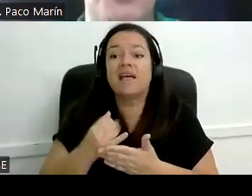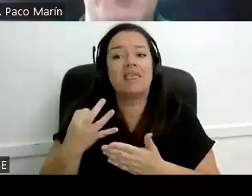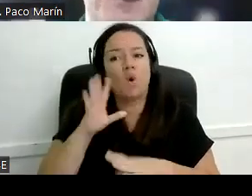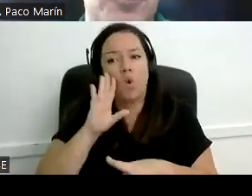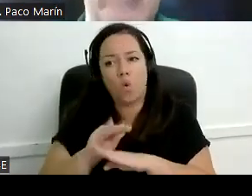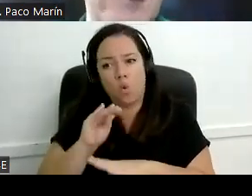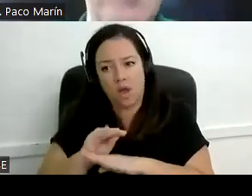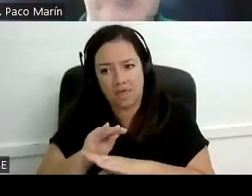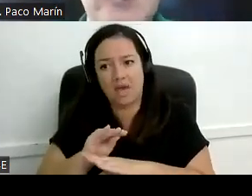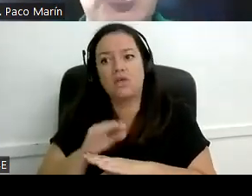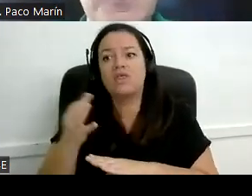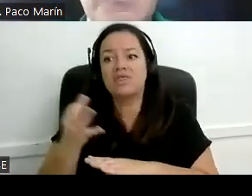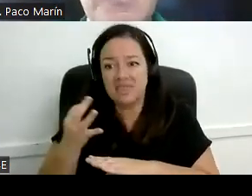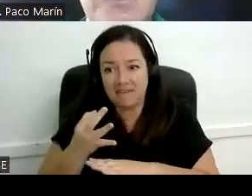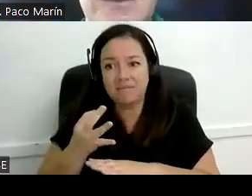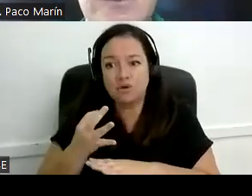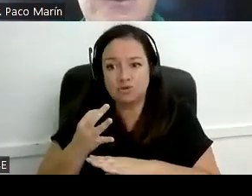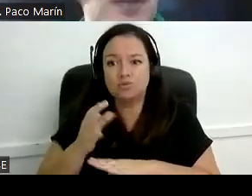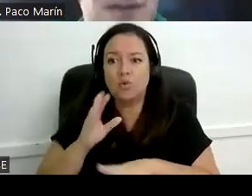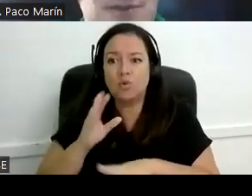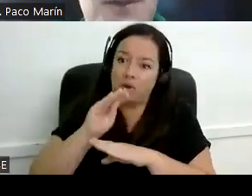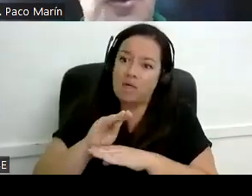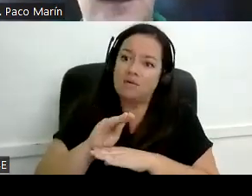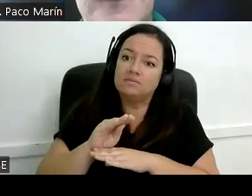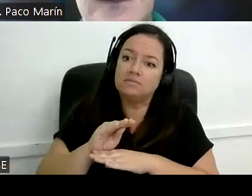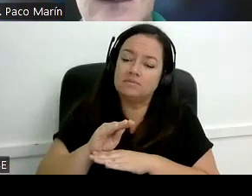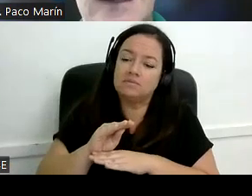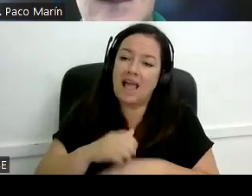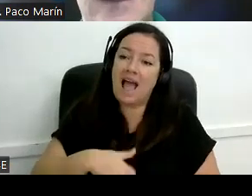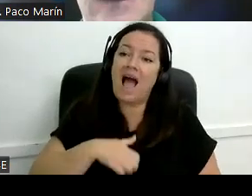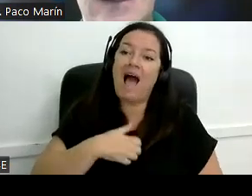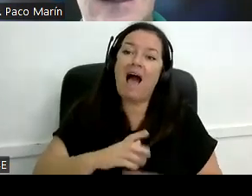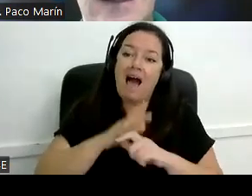cuidado. Seguramente hemos de dar el antiácido y hemos de momento retirar